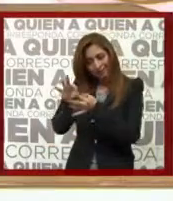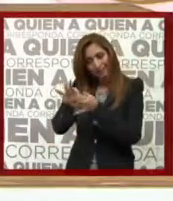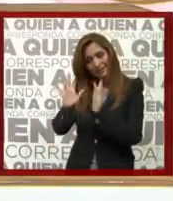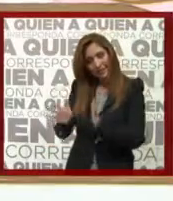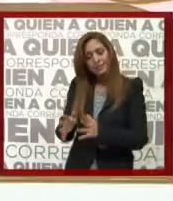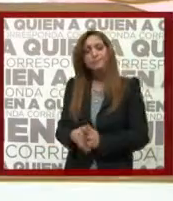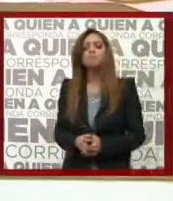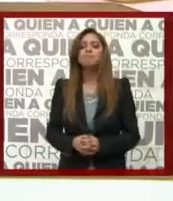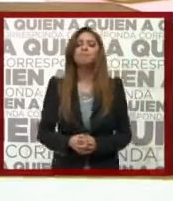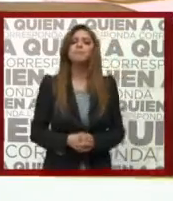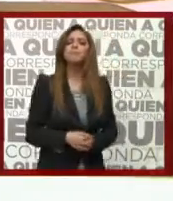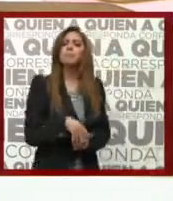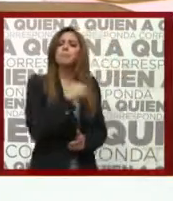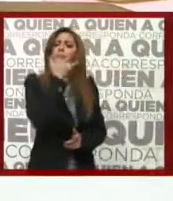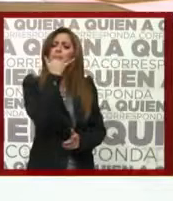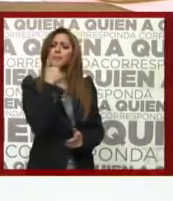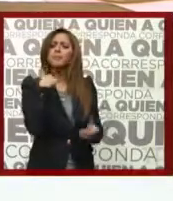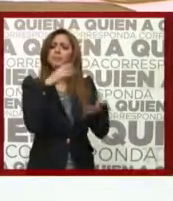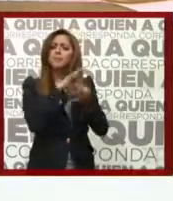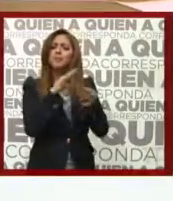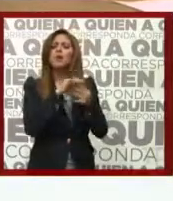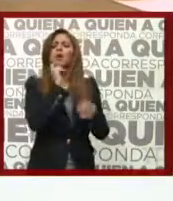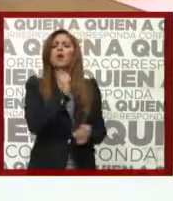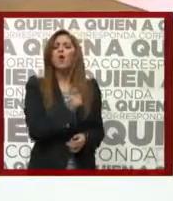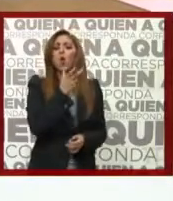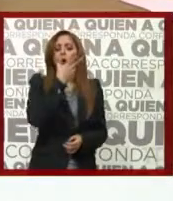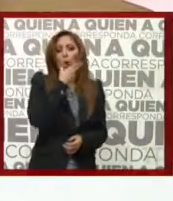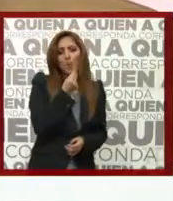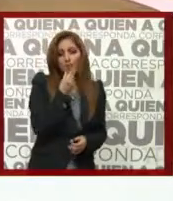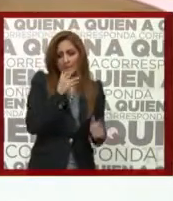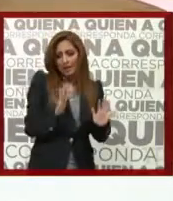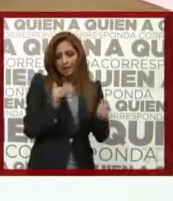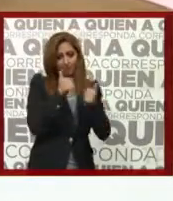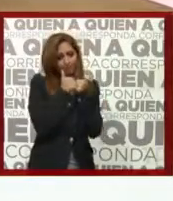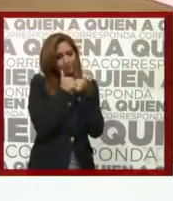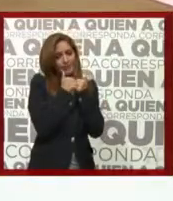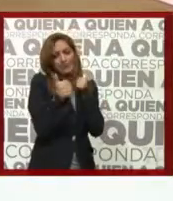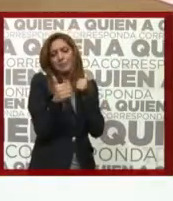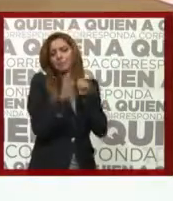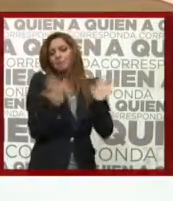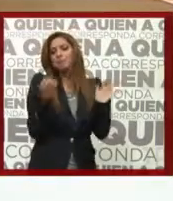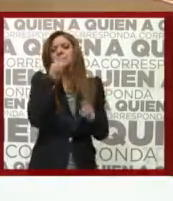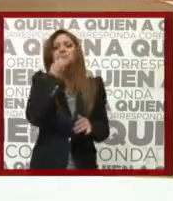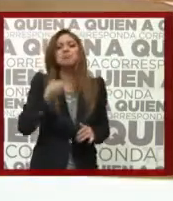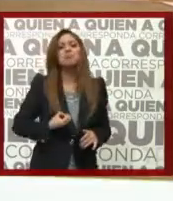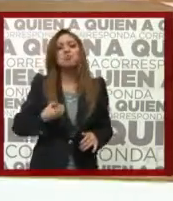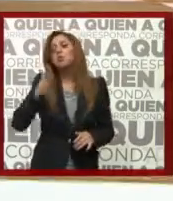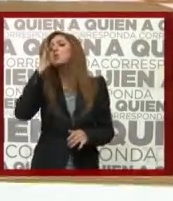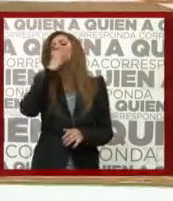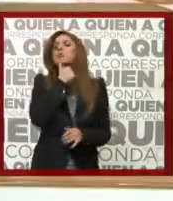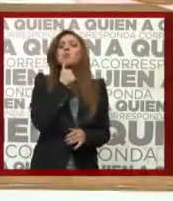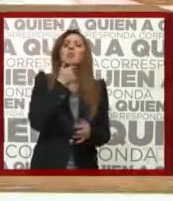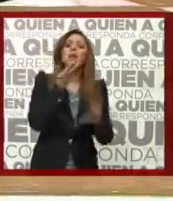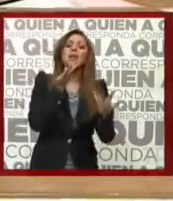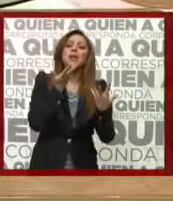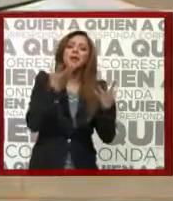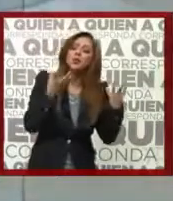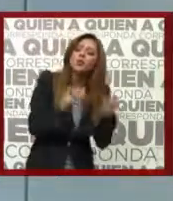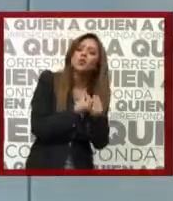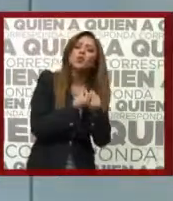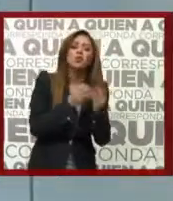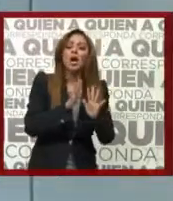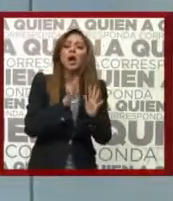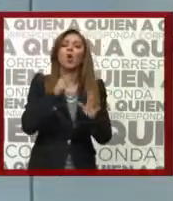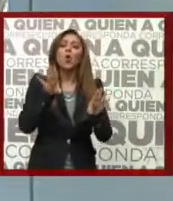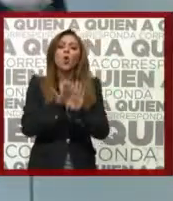muchos casos aquí, de hombres que se separan. Pues ya ni modo, no funcionó la relación, hay que buscar cómo afectar menos